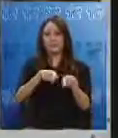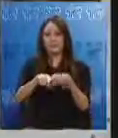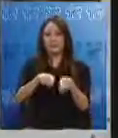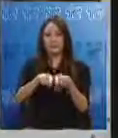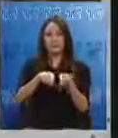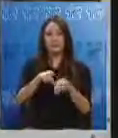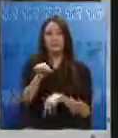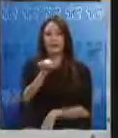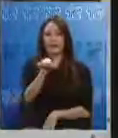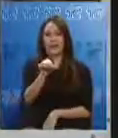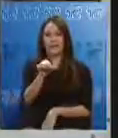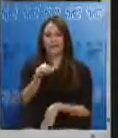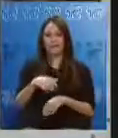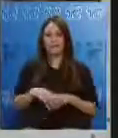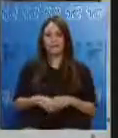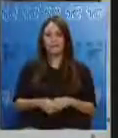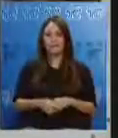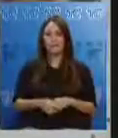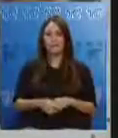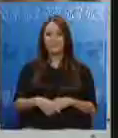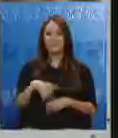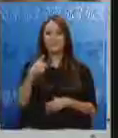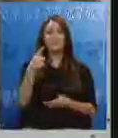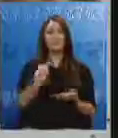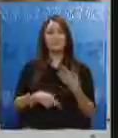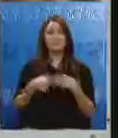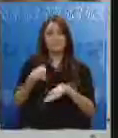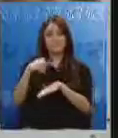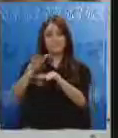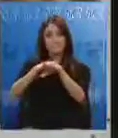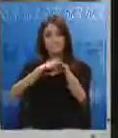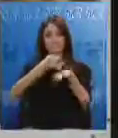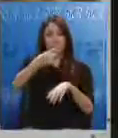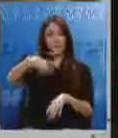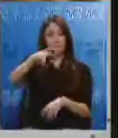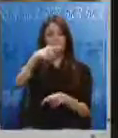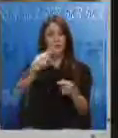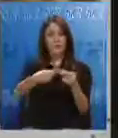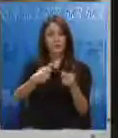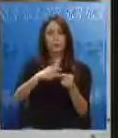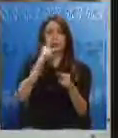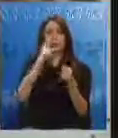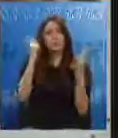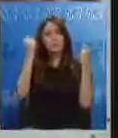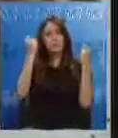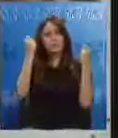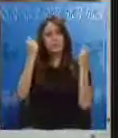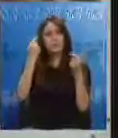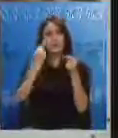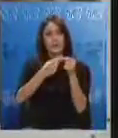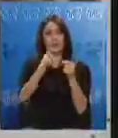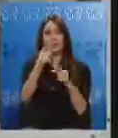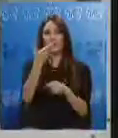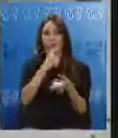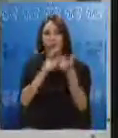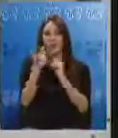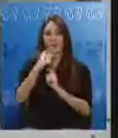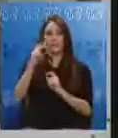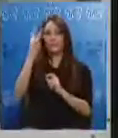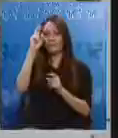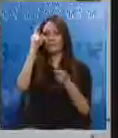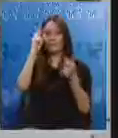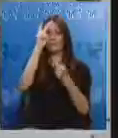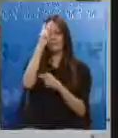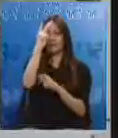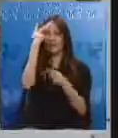ciudad capital en el evento hizo un llamado para que los quiteños celebren las fiestas midiéndose en el consumo de alcohol pidió a la